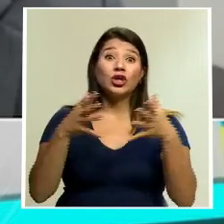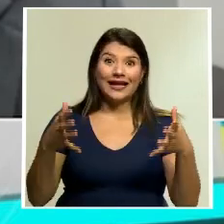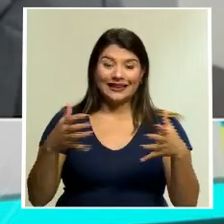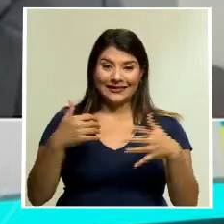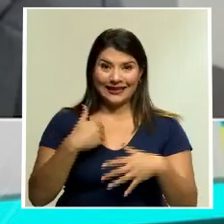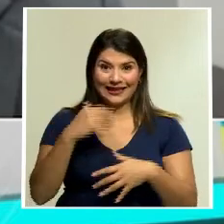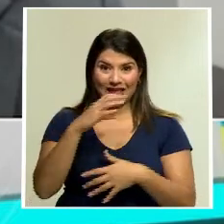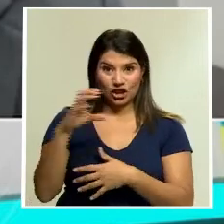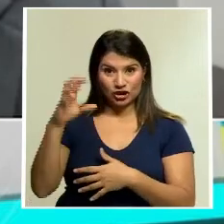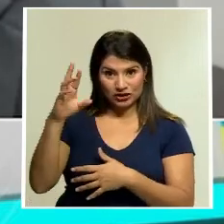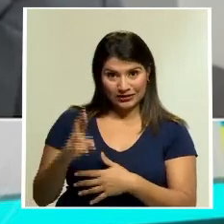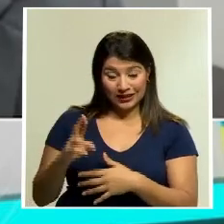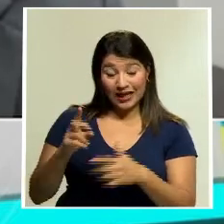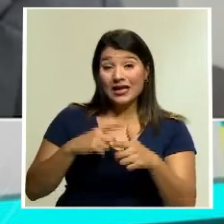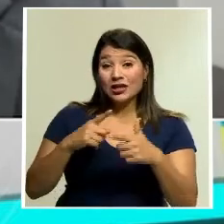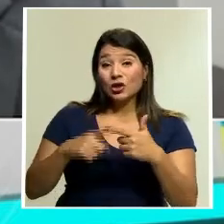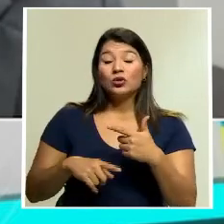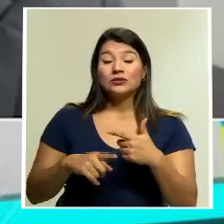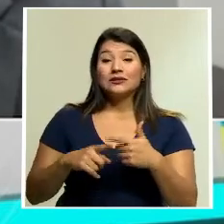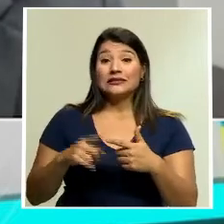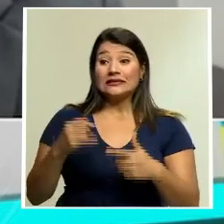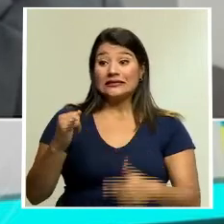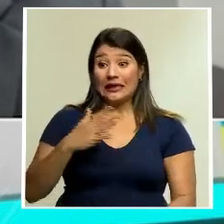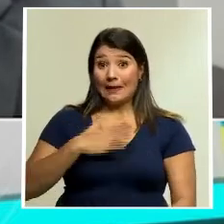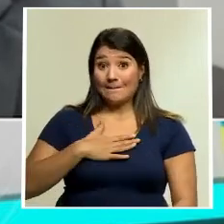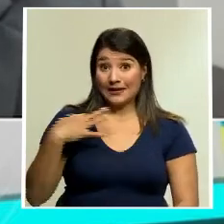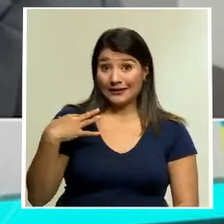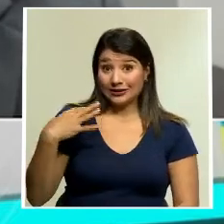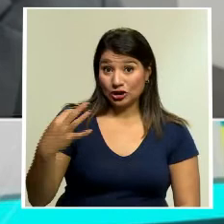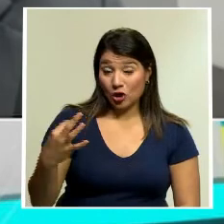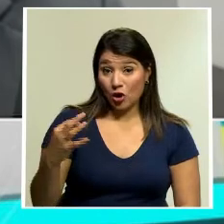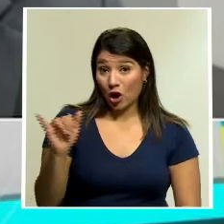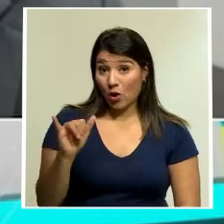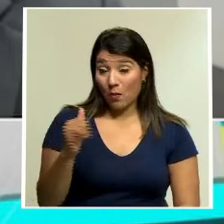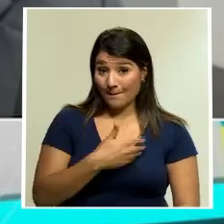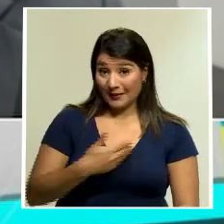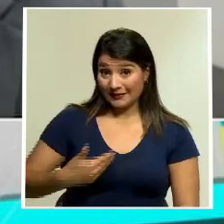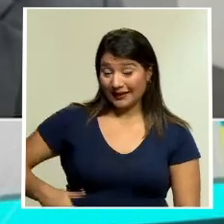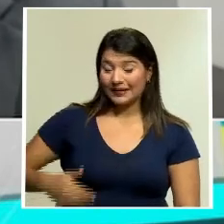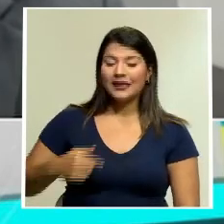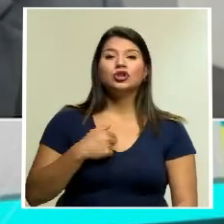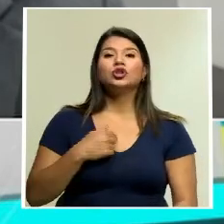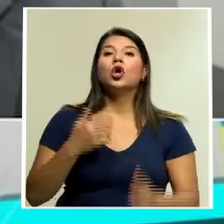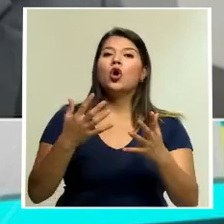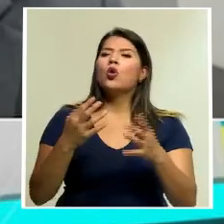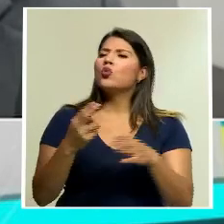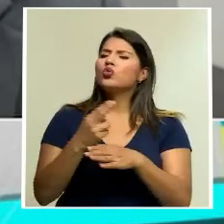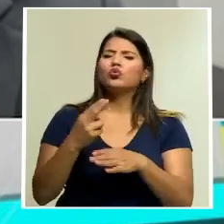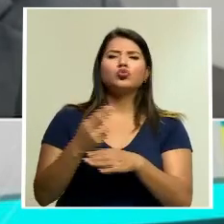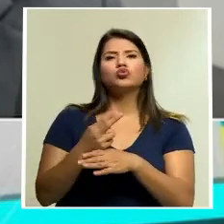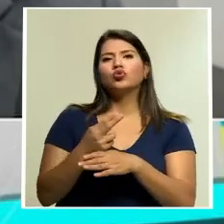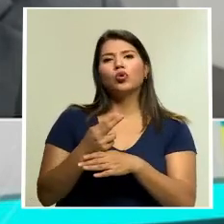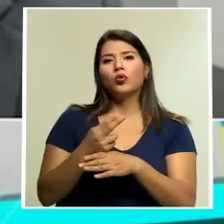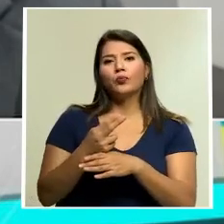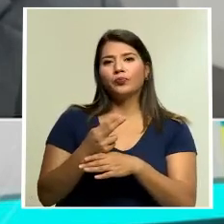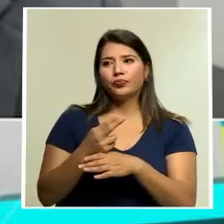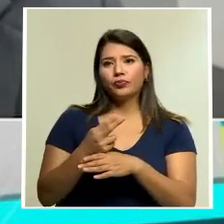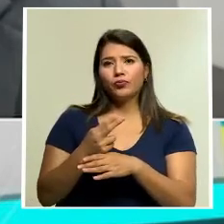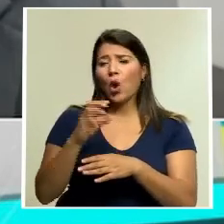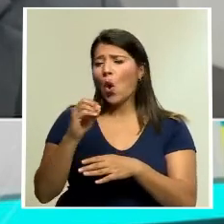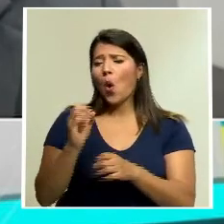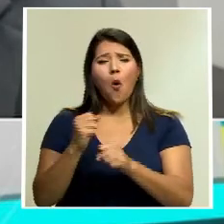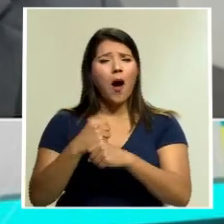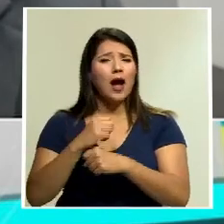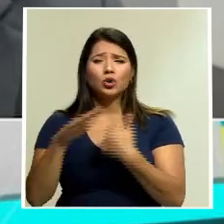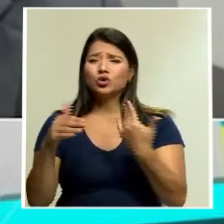país. Así que yo, de resultar electo presidente, invertiré lo necesario en crear un portal